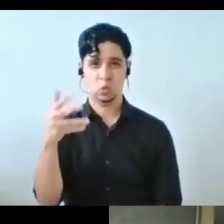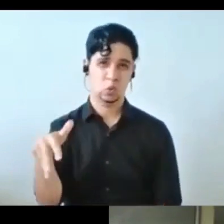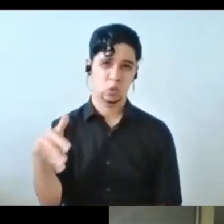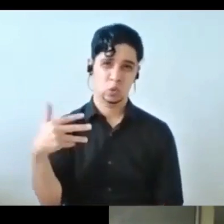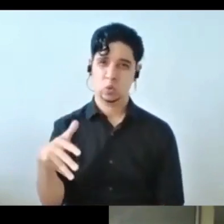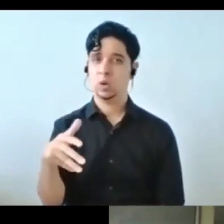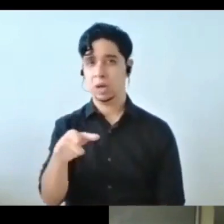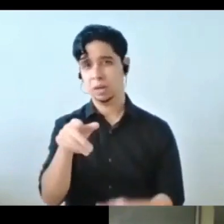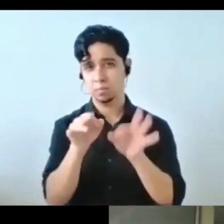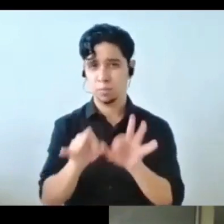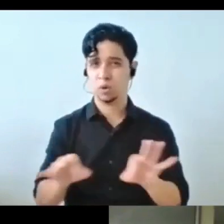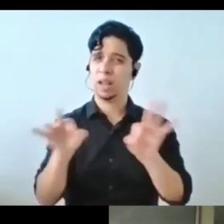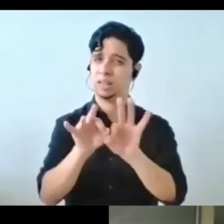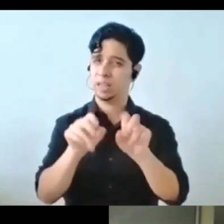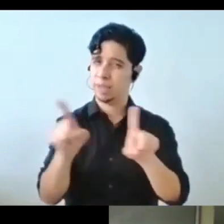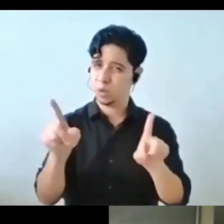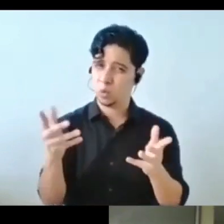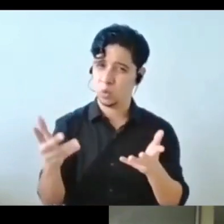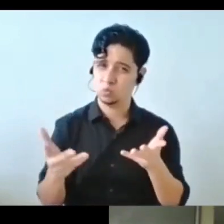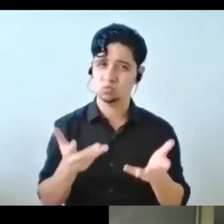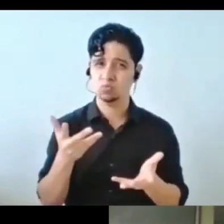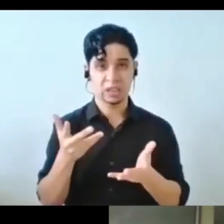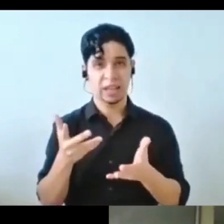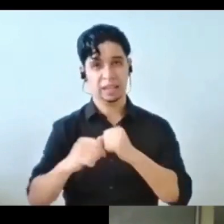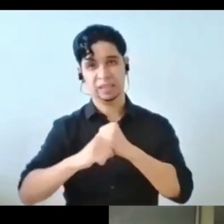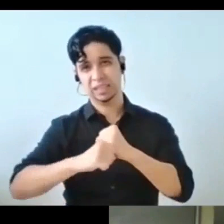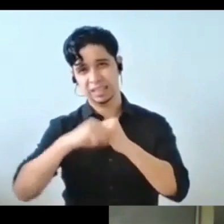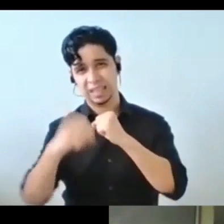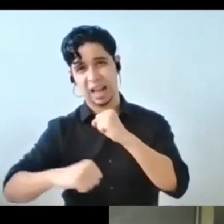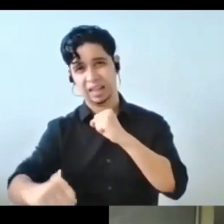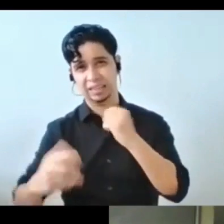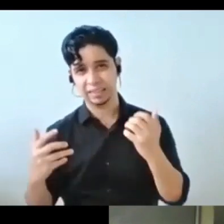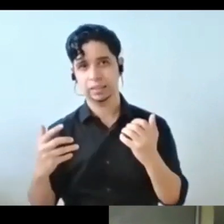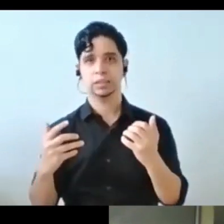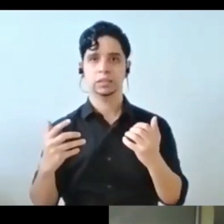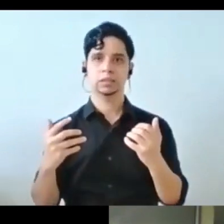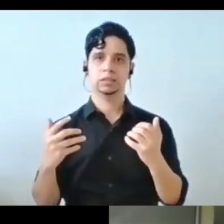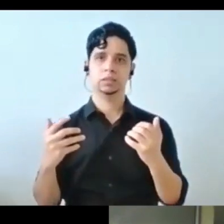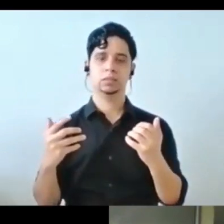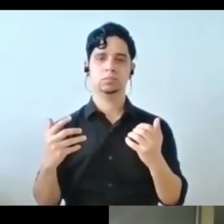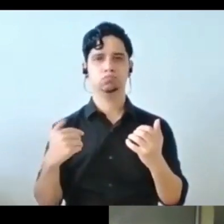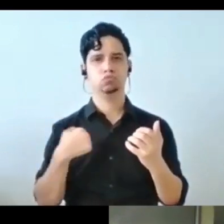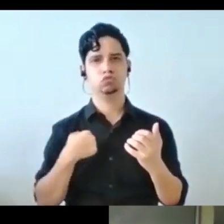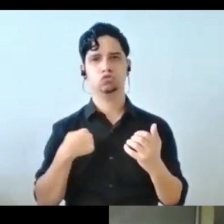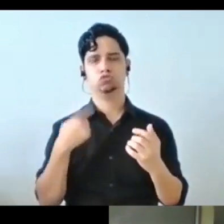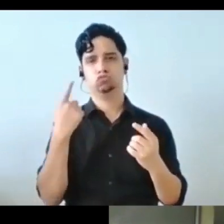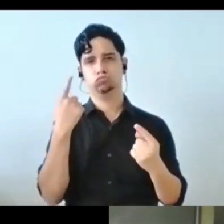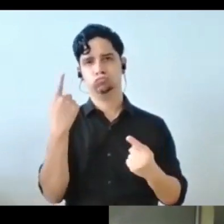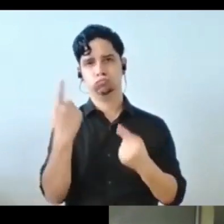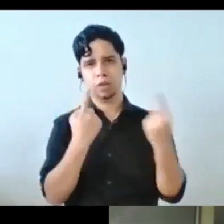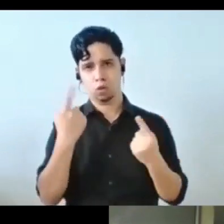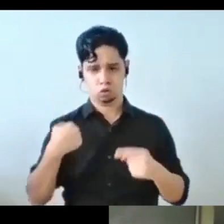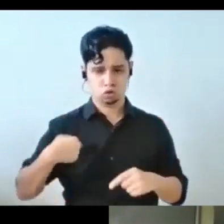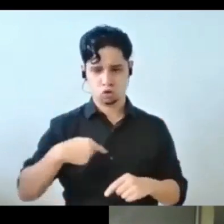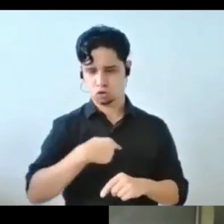es importante, pero es larga. Y entonces, como siempre, creo que, ¿verdad? Estábamos